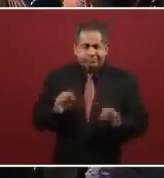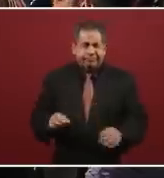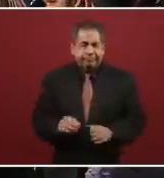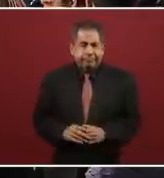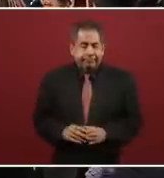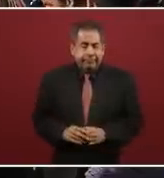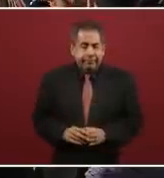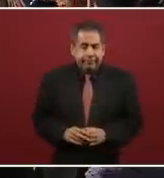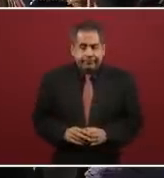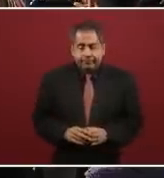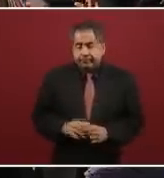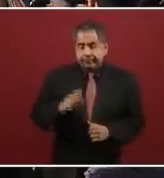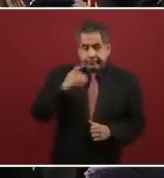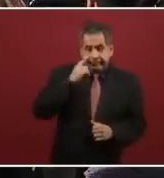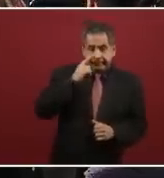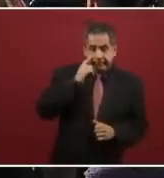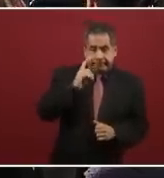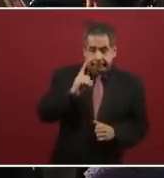Miren, una de las cosas